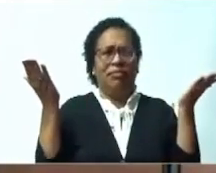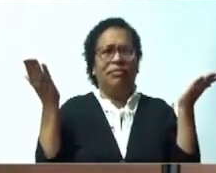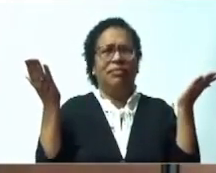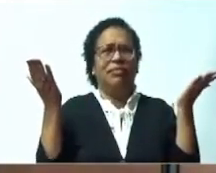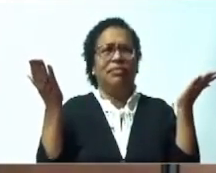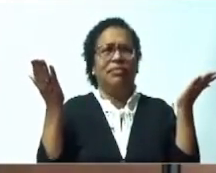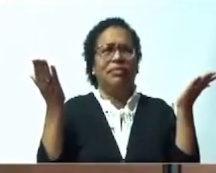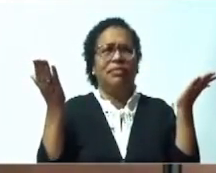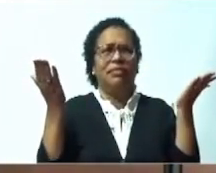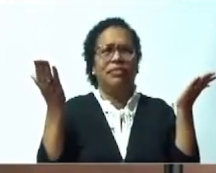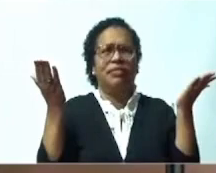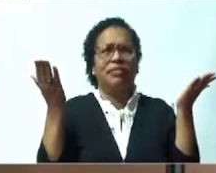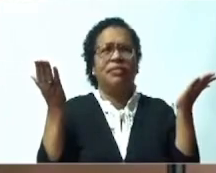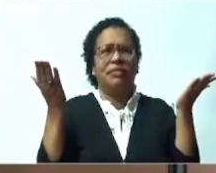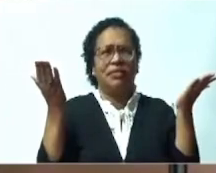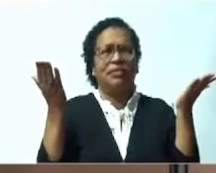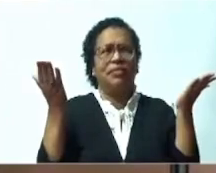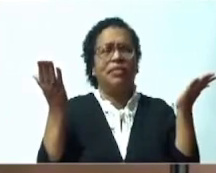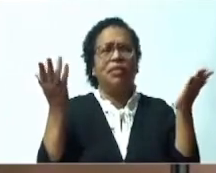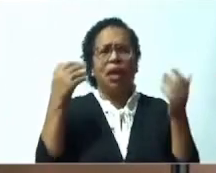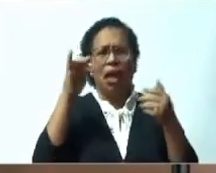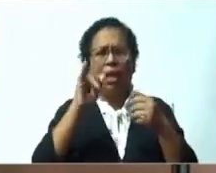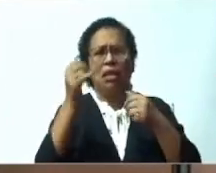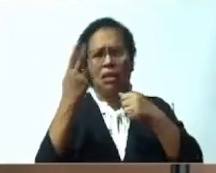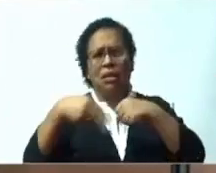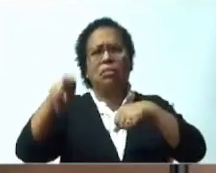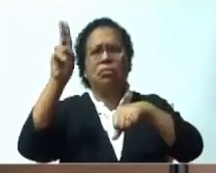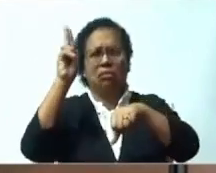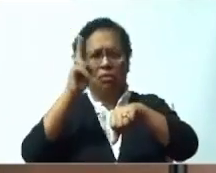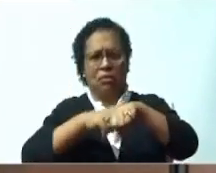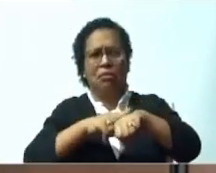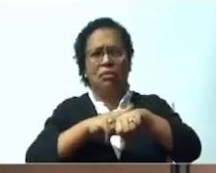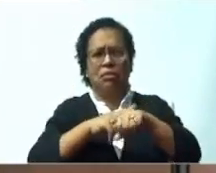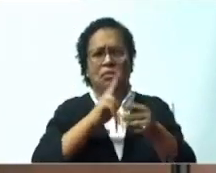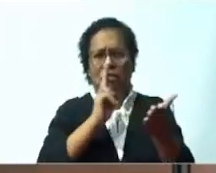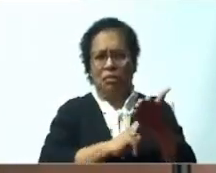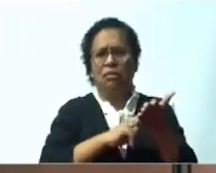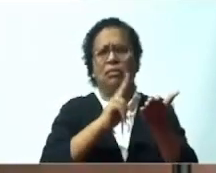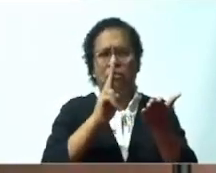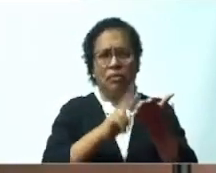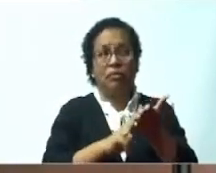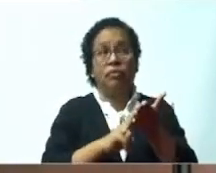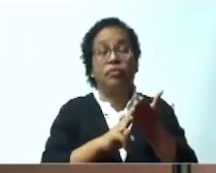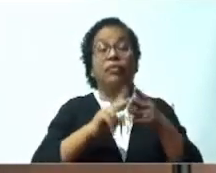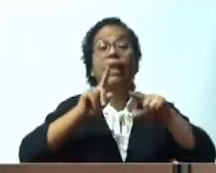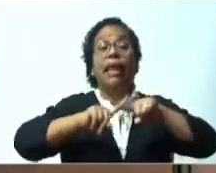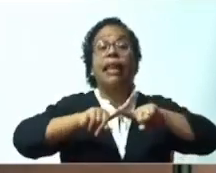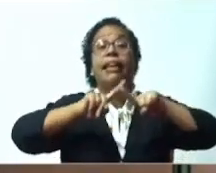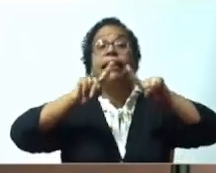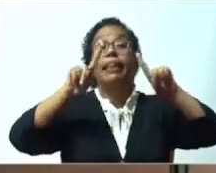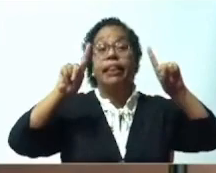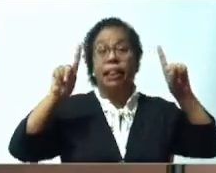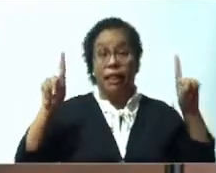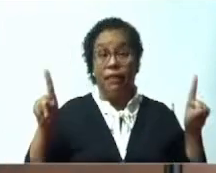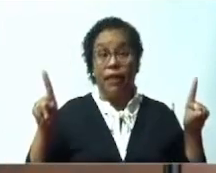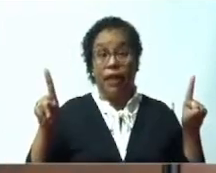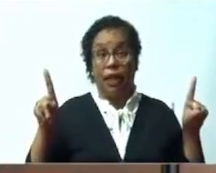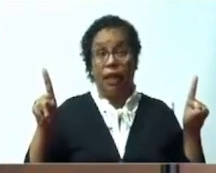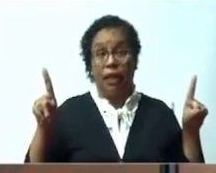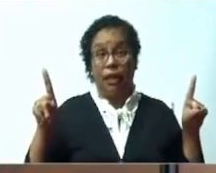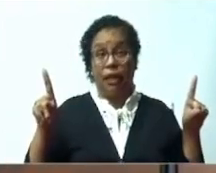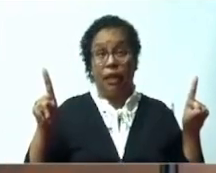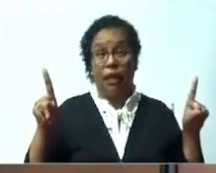establecida en el aumento del contrato. Es diferente un aumento al pasaje a